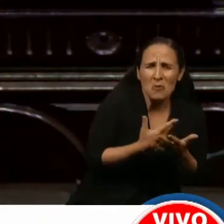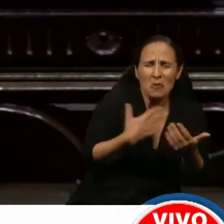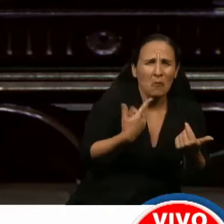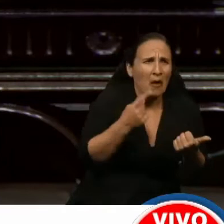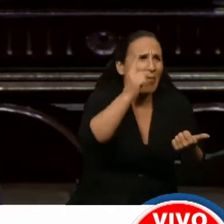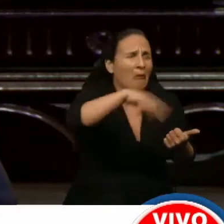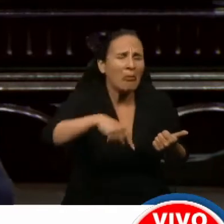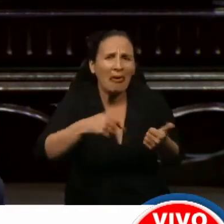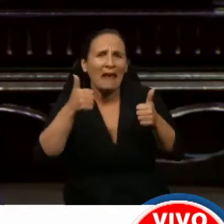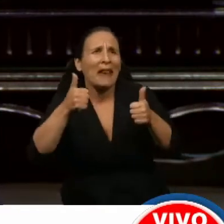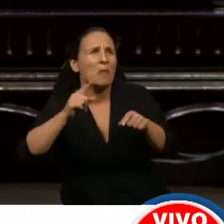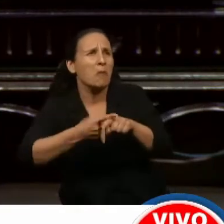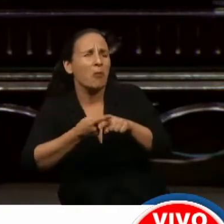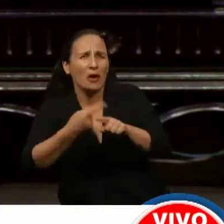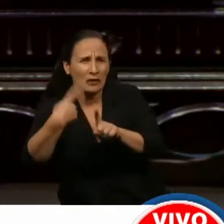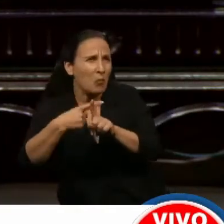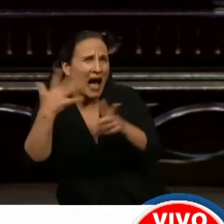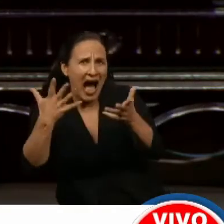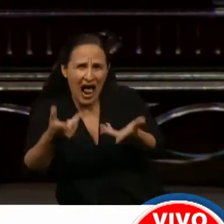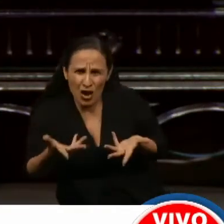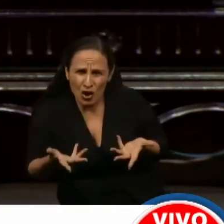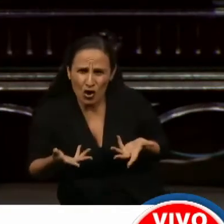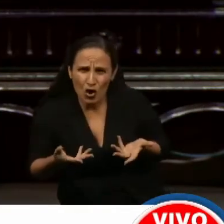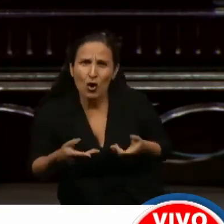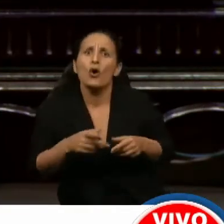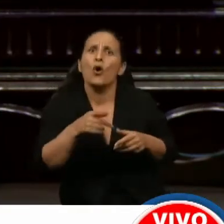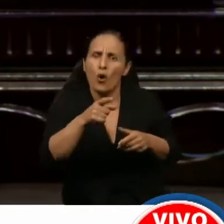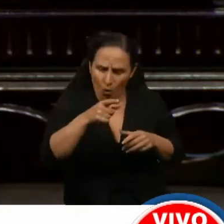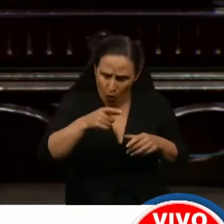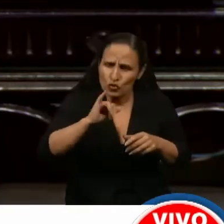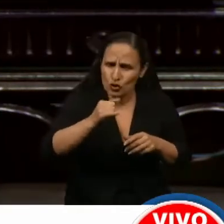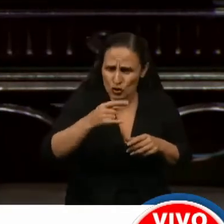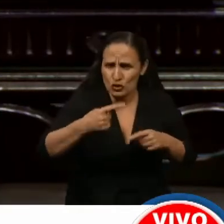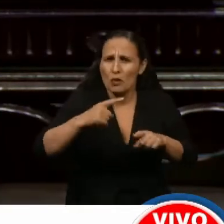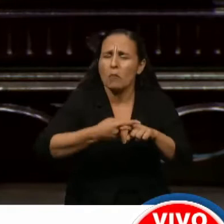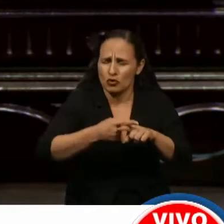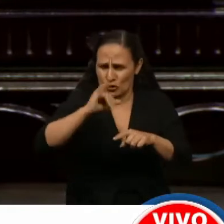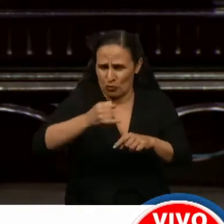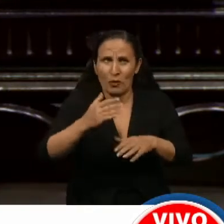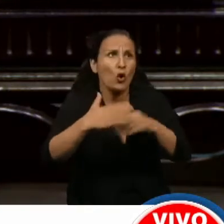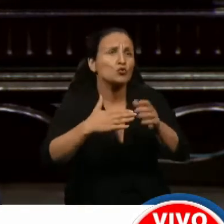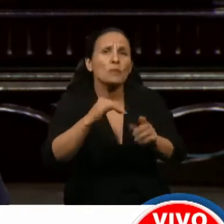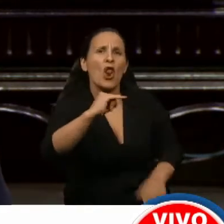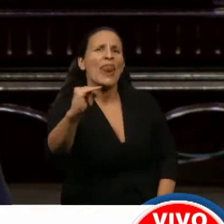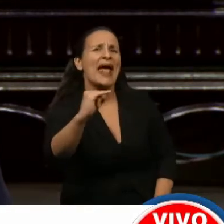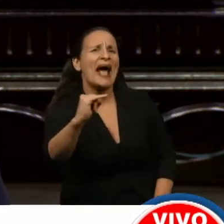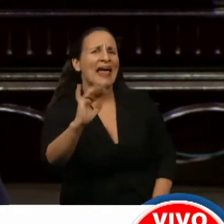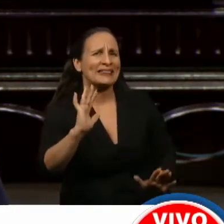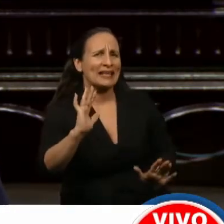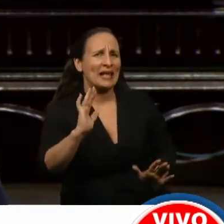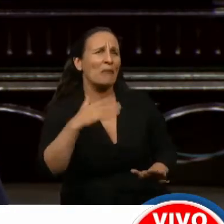obtener algún rédito político positivo. Se obtienen réditos políticos negativos, se construye de manera negativa, pero nunca conduce a ningún